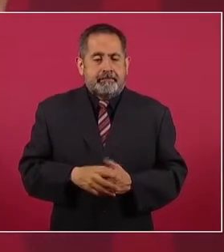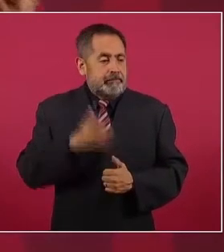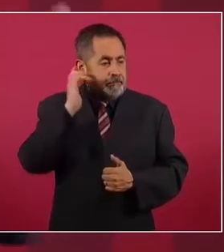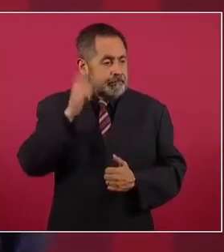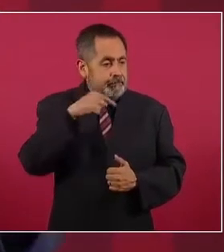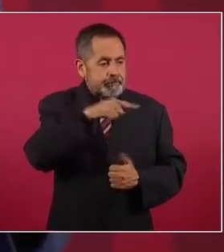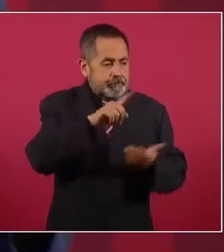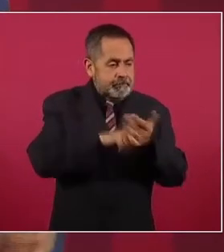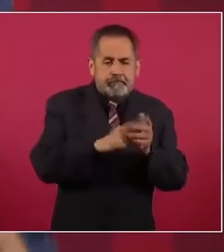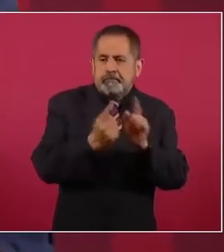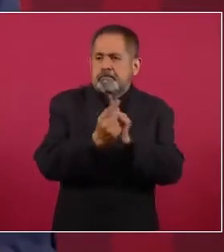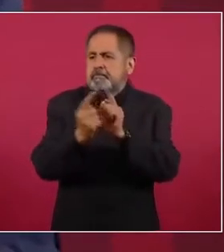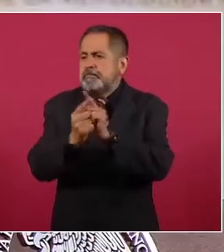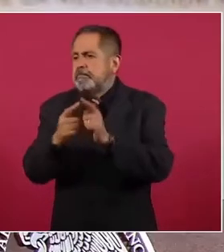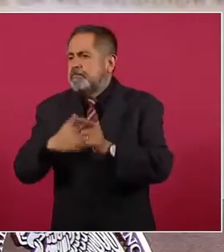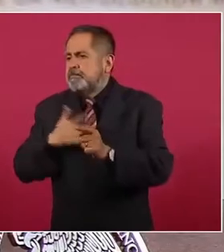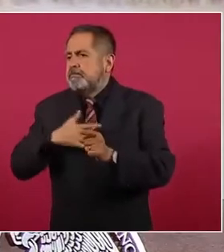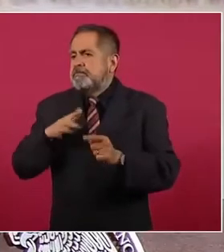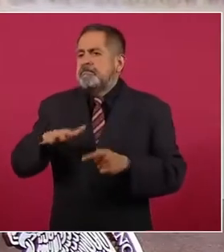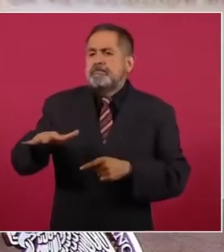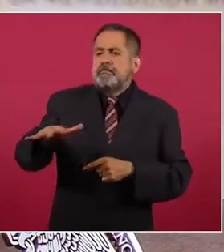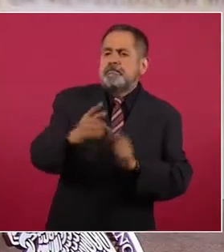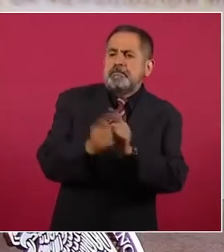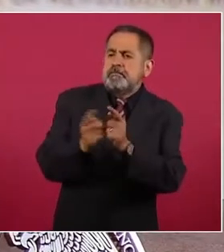recogieran los sentimientos del pueblo.